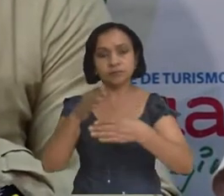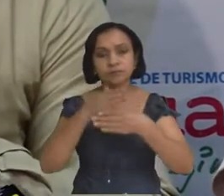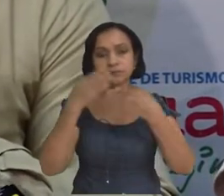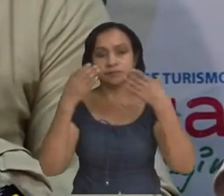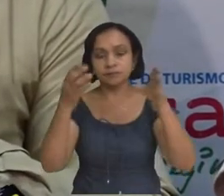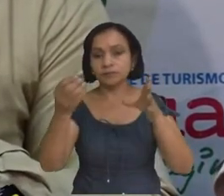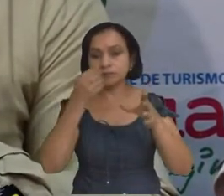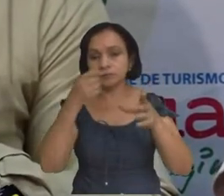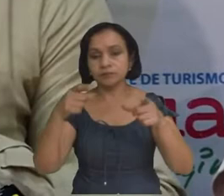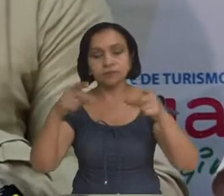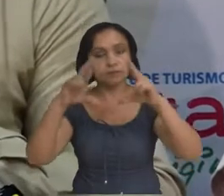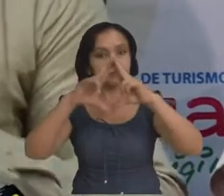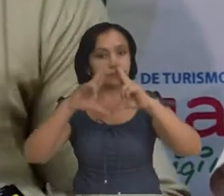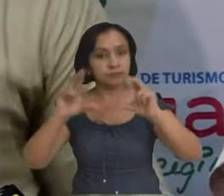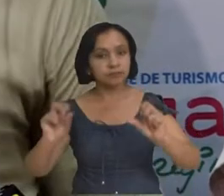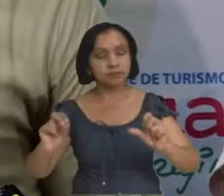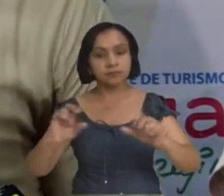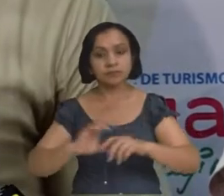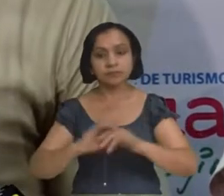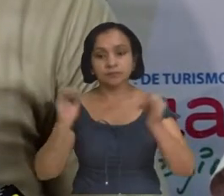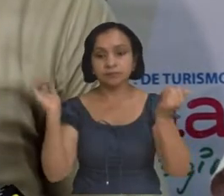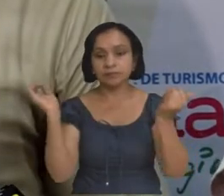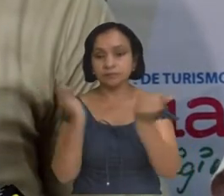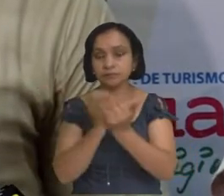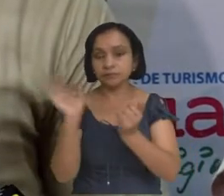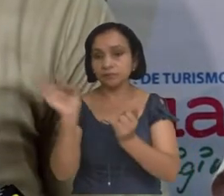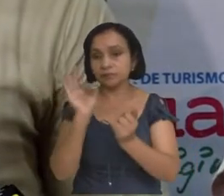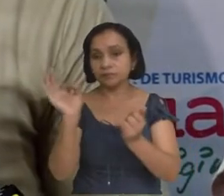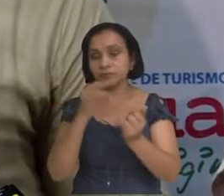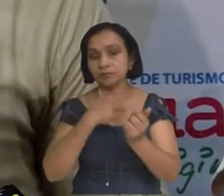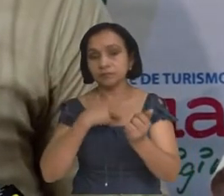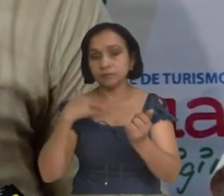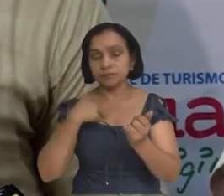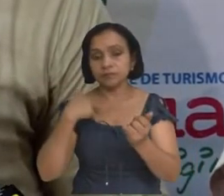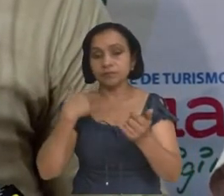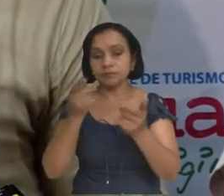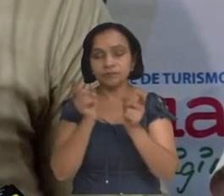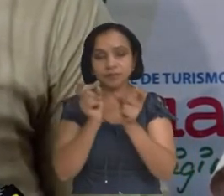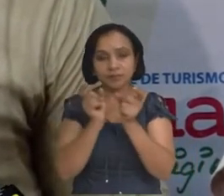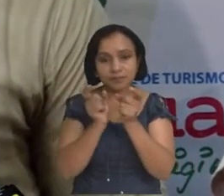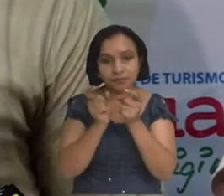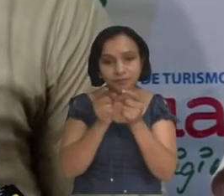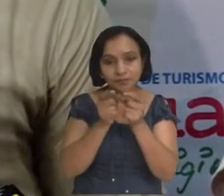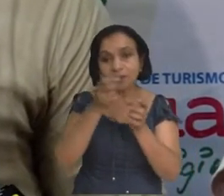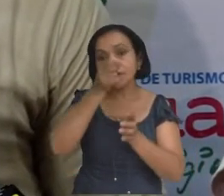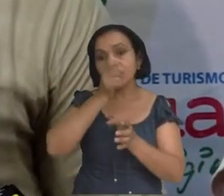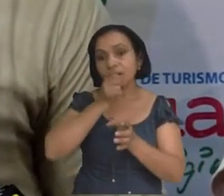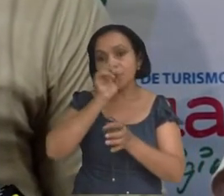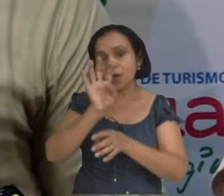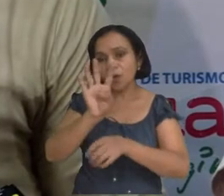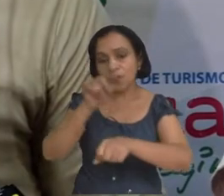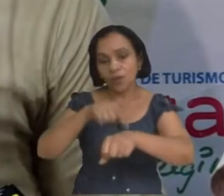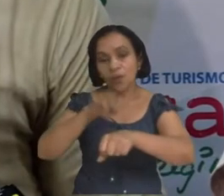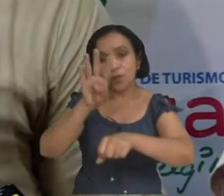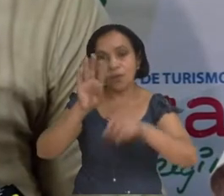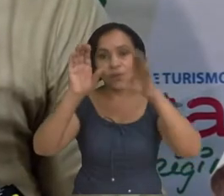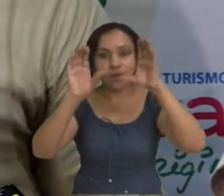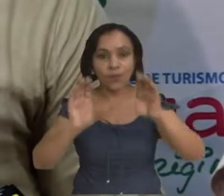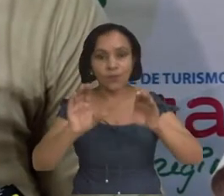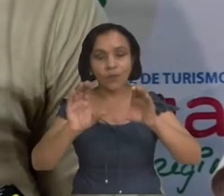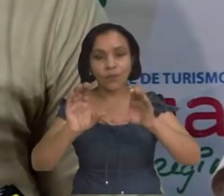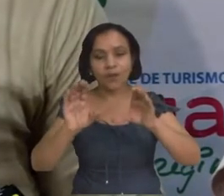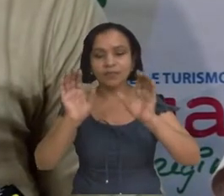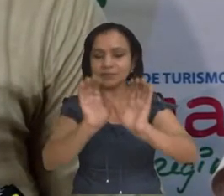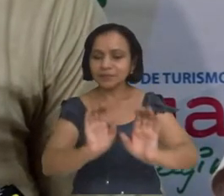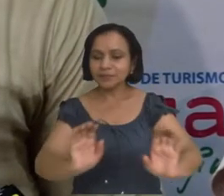típicos nicaragüenses. También este sábado en la cervecería Hormiga de Oro, a partir de las 4 de la tarde, tendremos tardeada